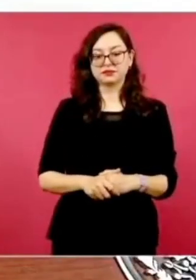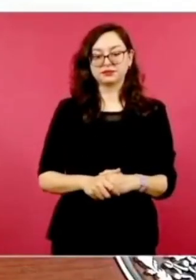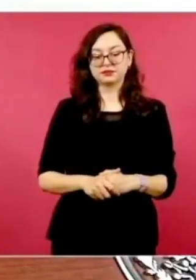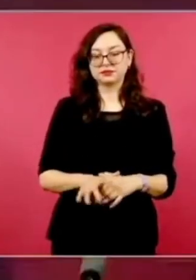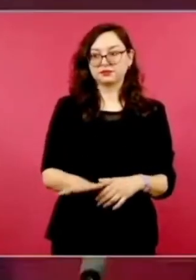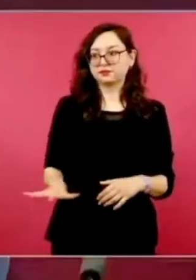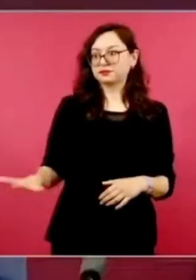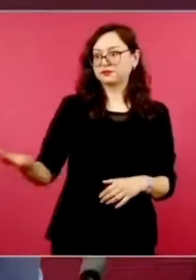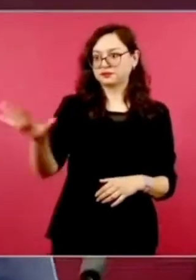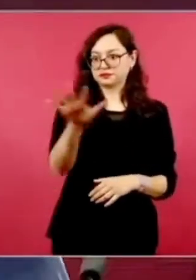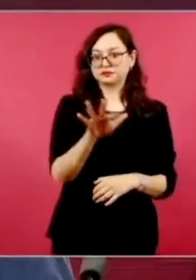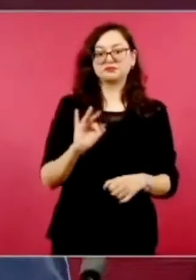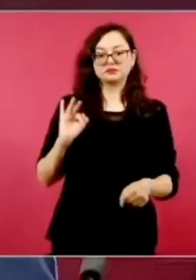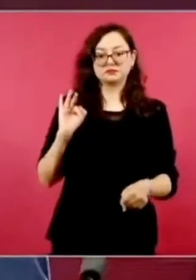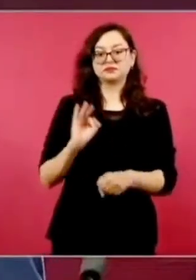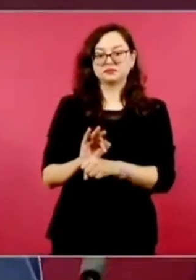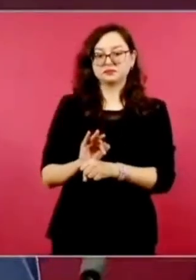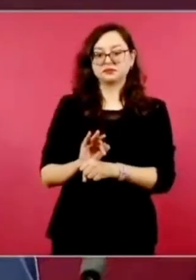pueblo, abajo.